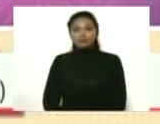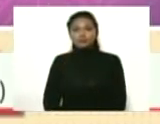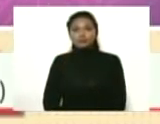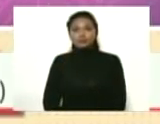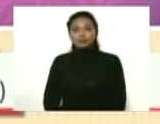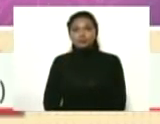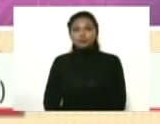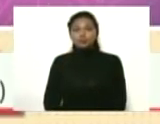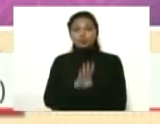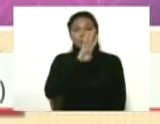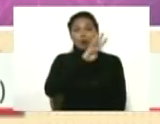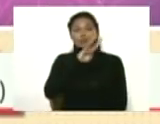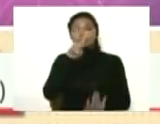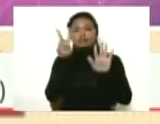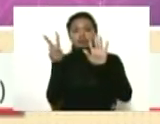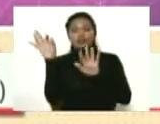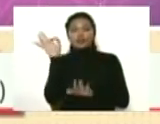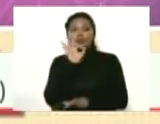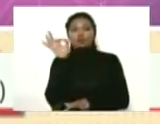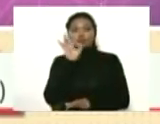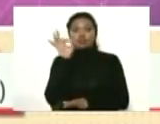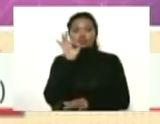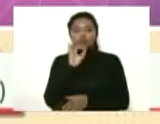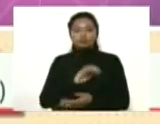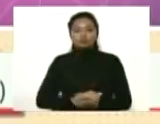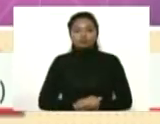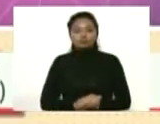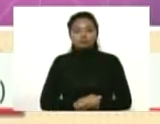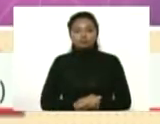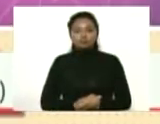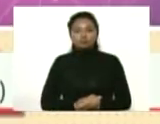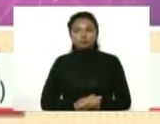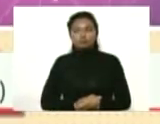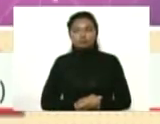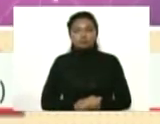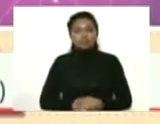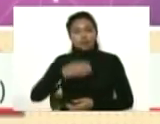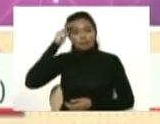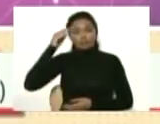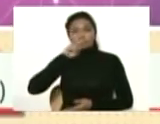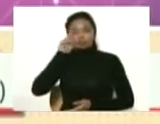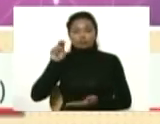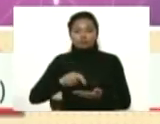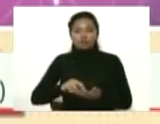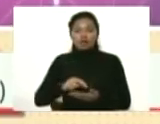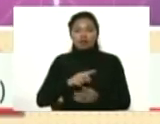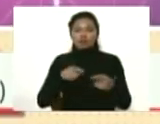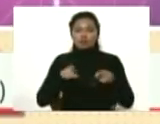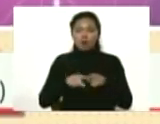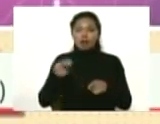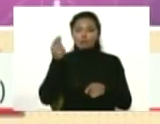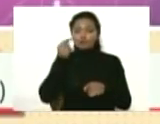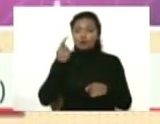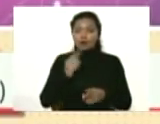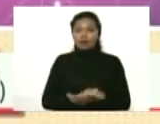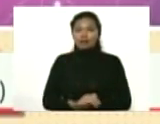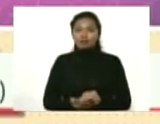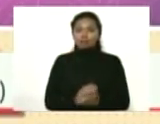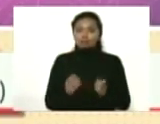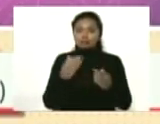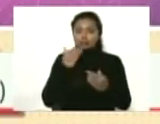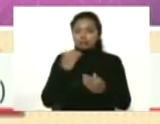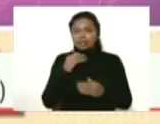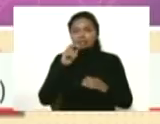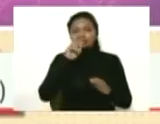El 47% de la Milicia Nacional Bolivariana son mujeres, parejito,